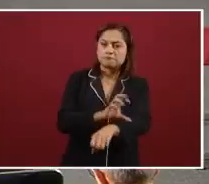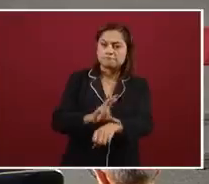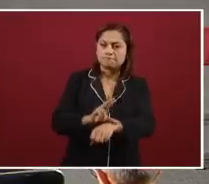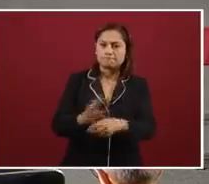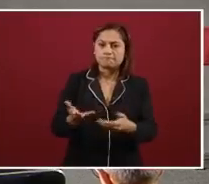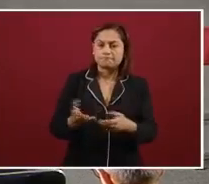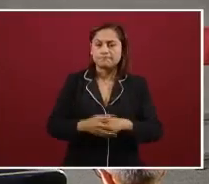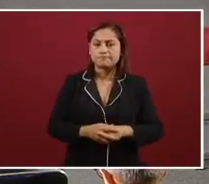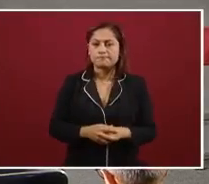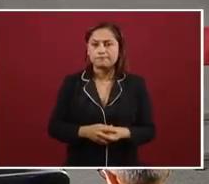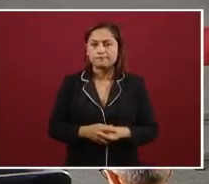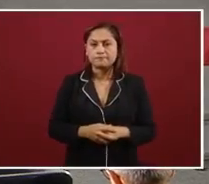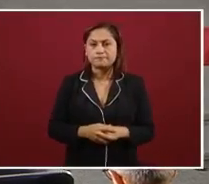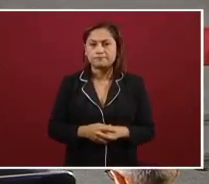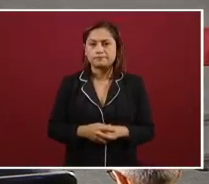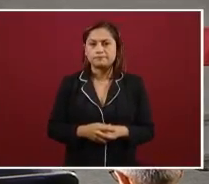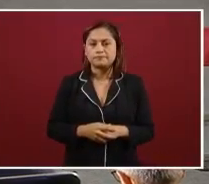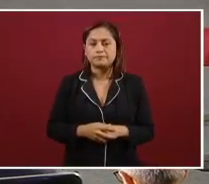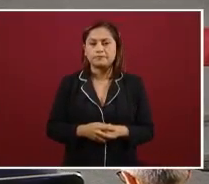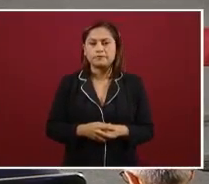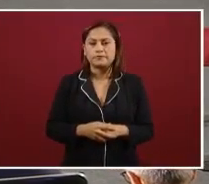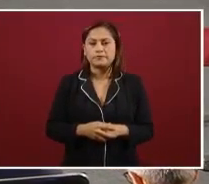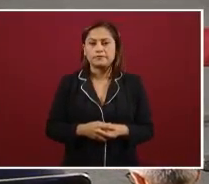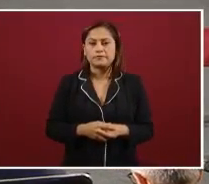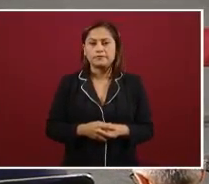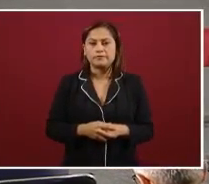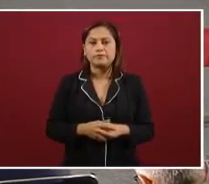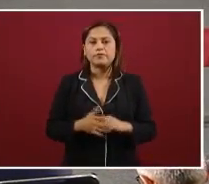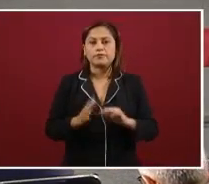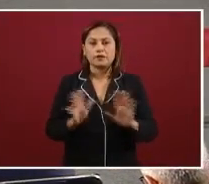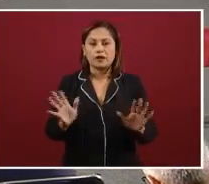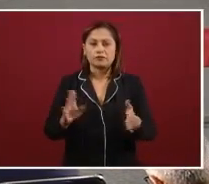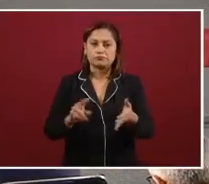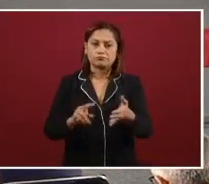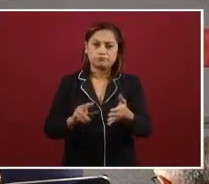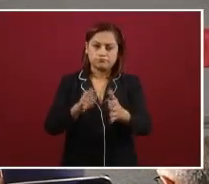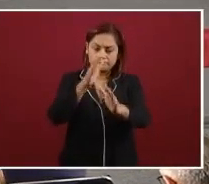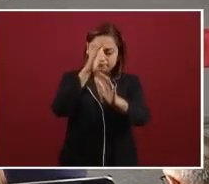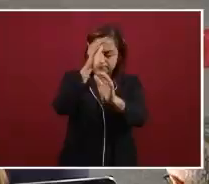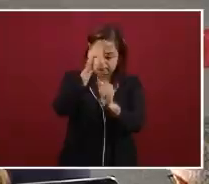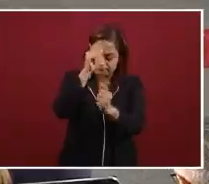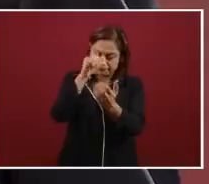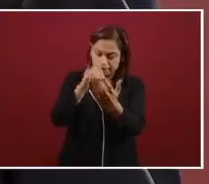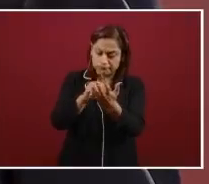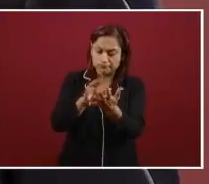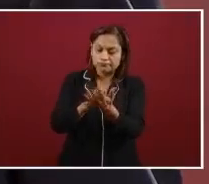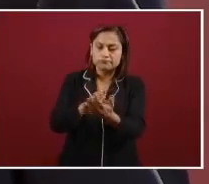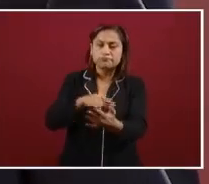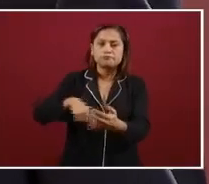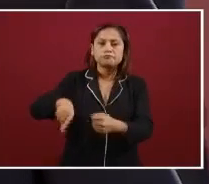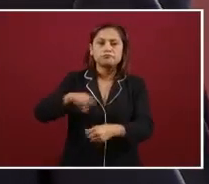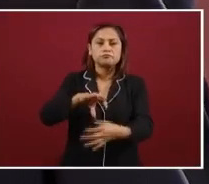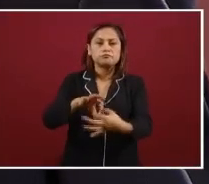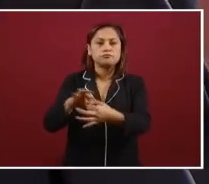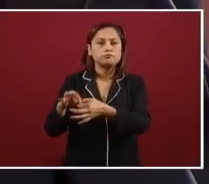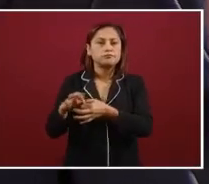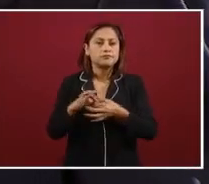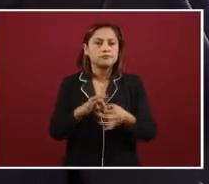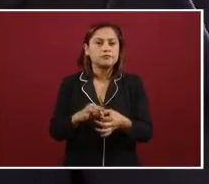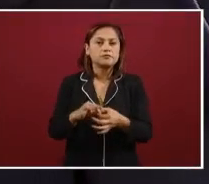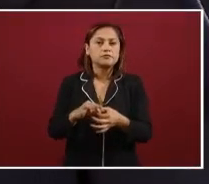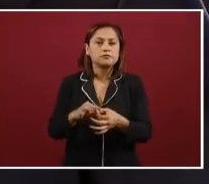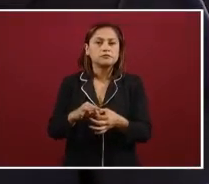Y se tomó el acuerdo de que este asunto